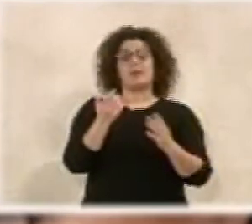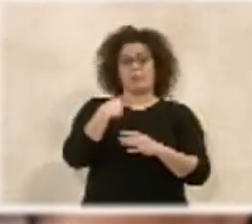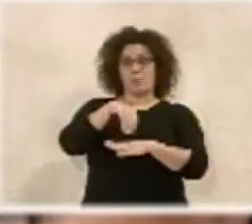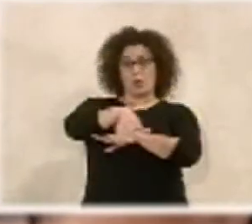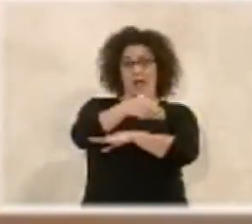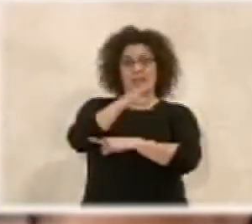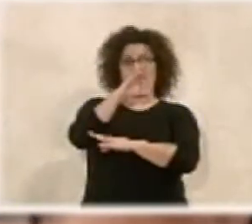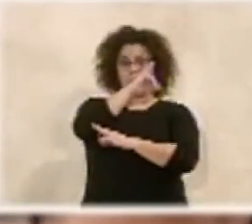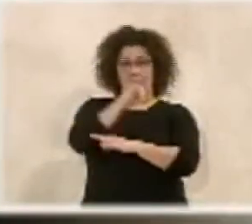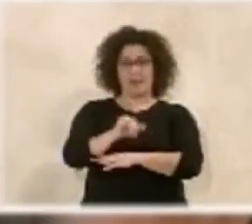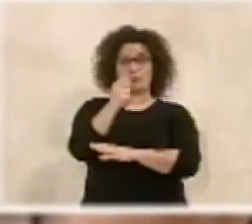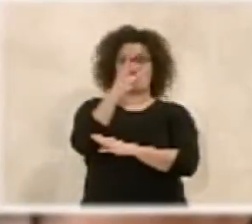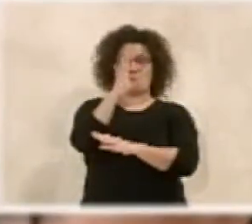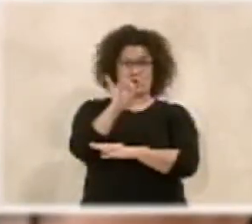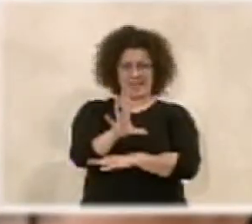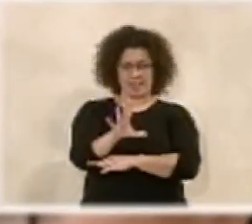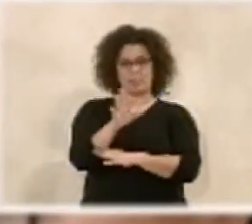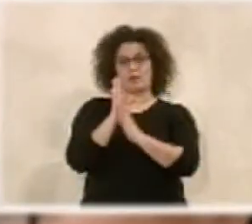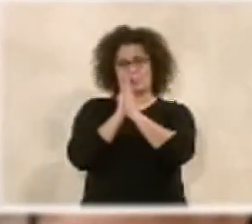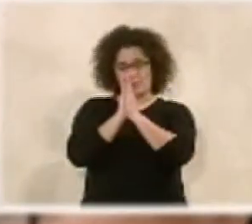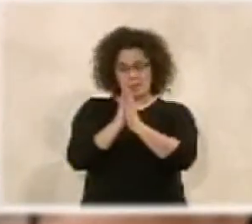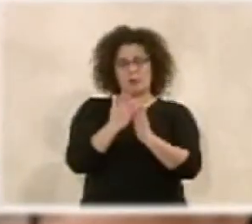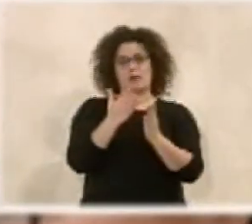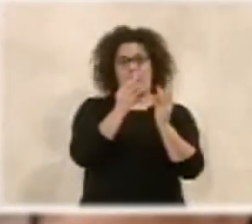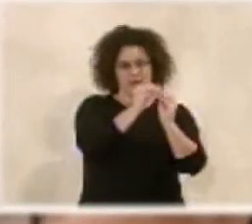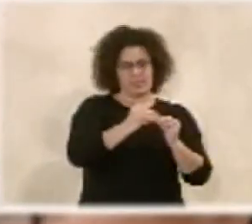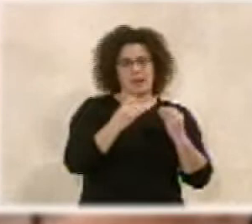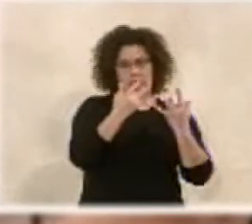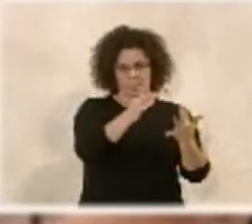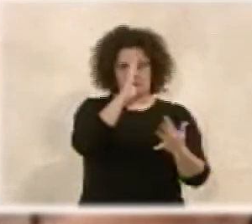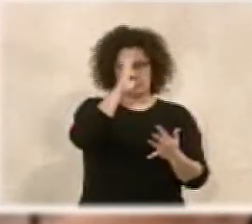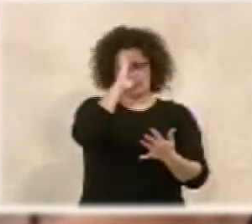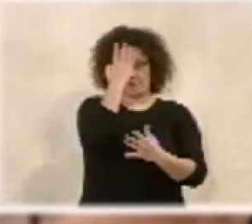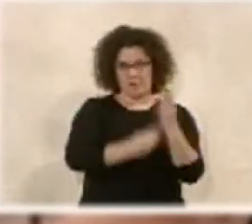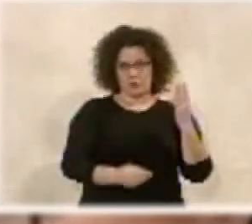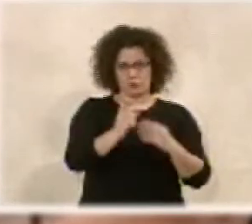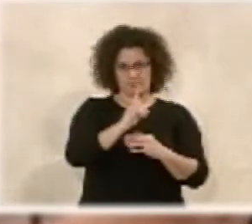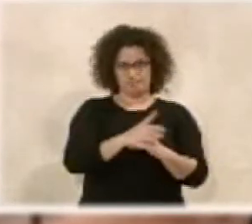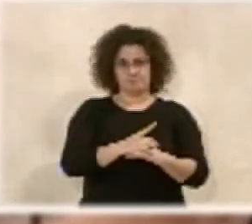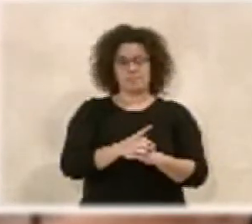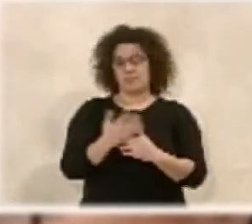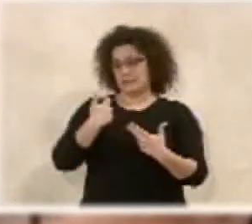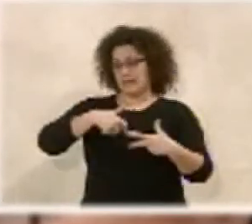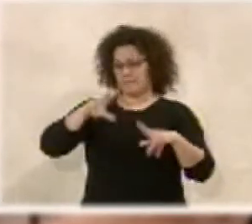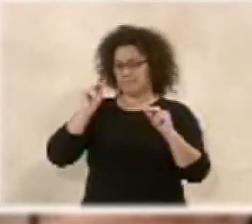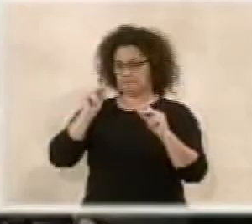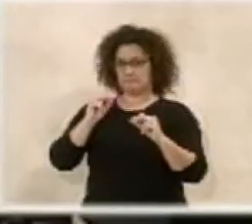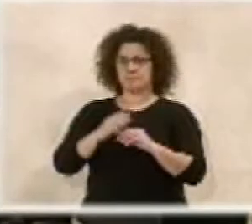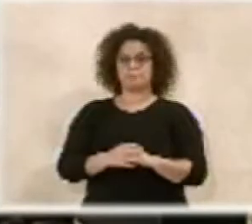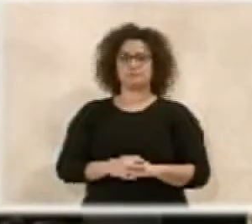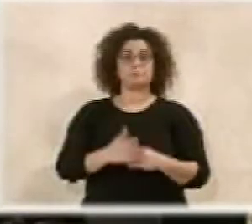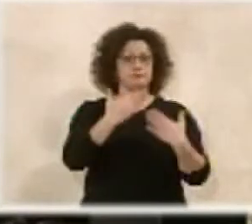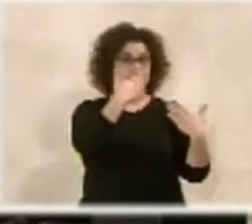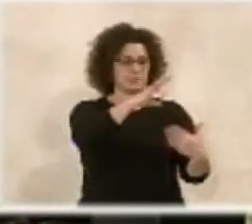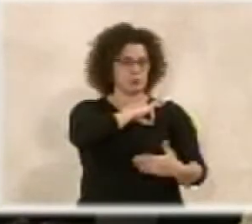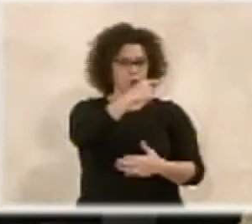Playa número 15, le ruego que actúe con rapidez para evitar cualquier desgracia personal. Por mi parte, terminado, señor alcalde.